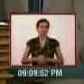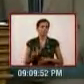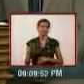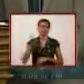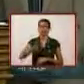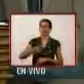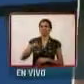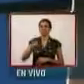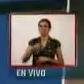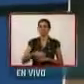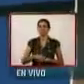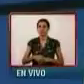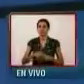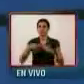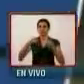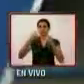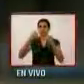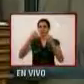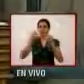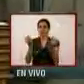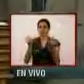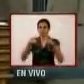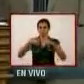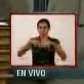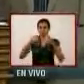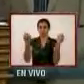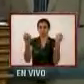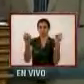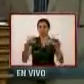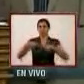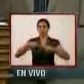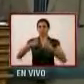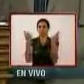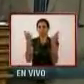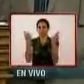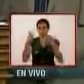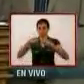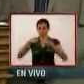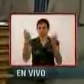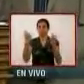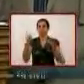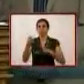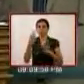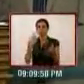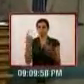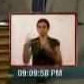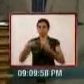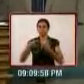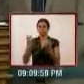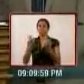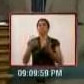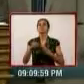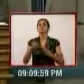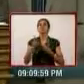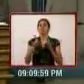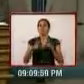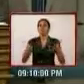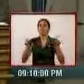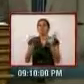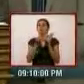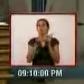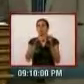De aquí se desprendió precisamente este sistema de seguridad. Aquí está, en el lugar que